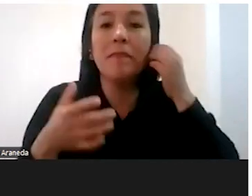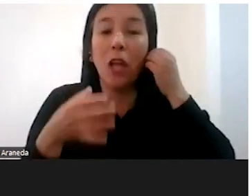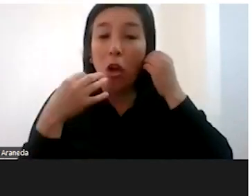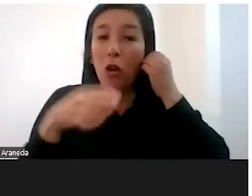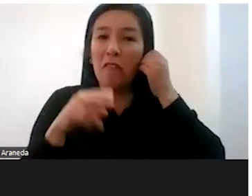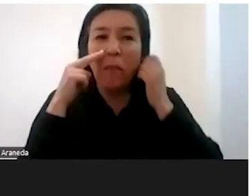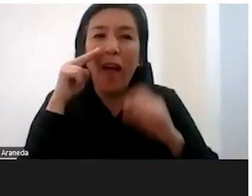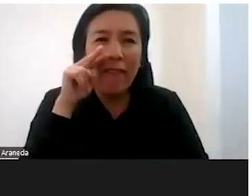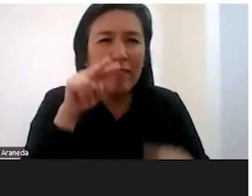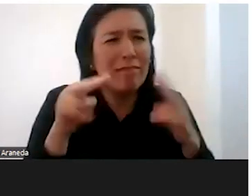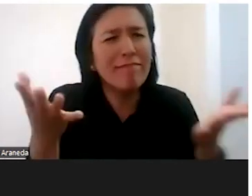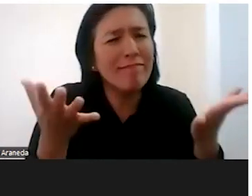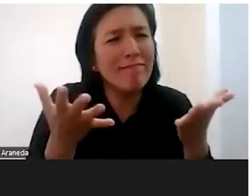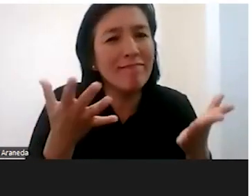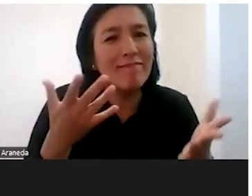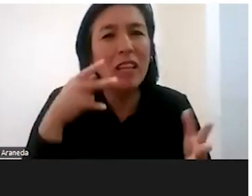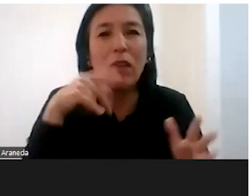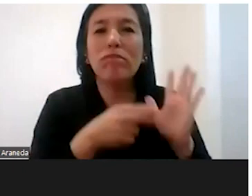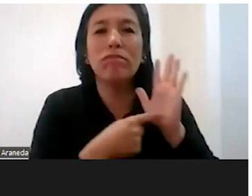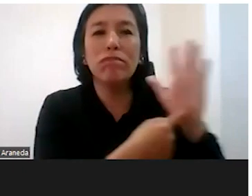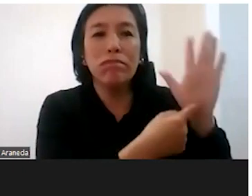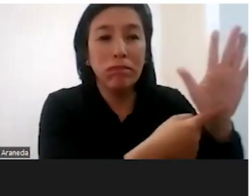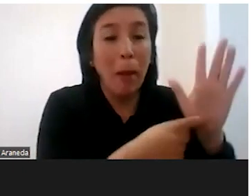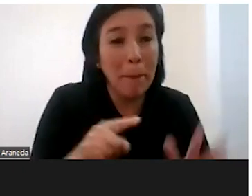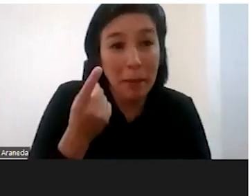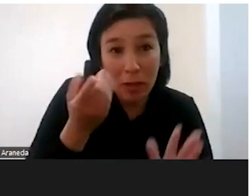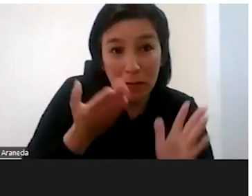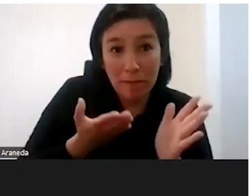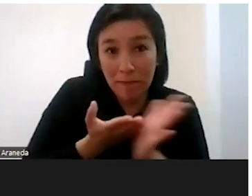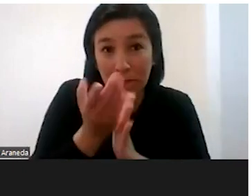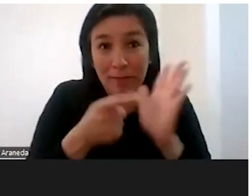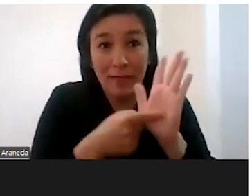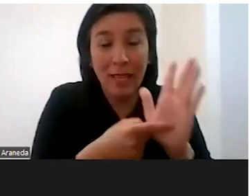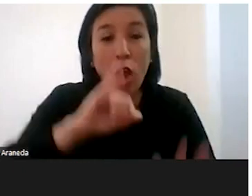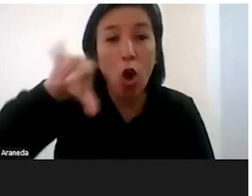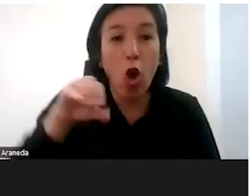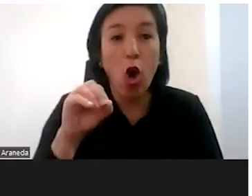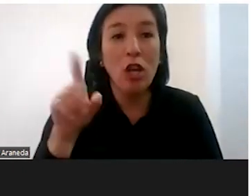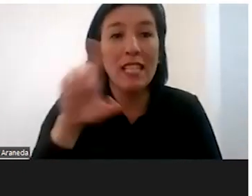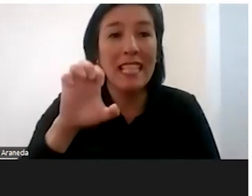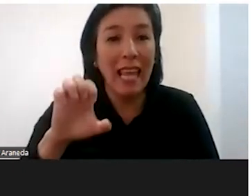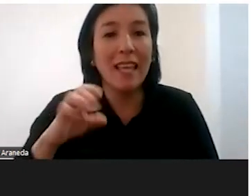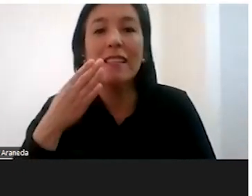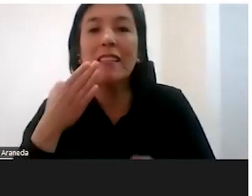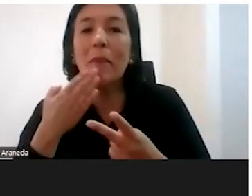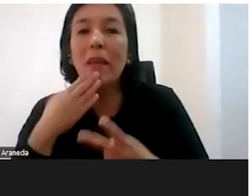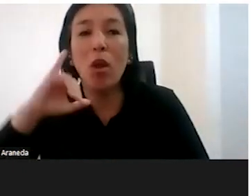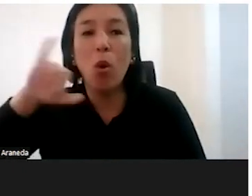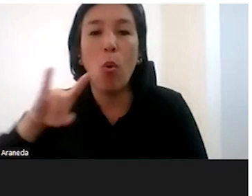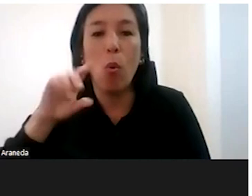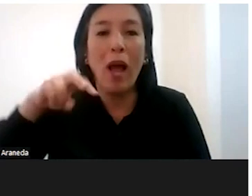aquí de una presentación al comienzo por parte de José Miguel y de Juanita, para posteriormente